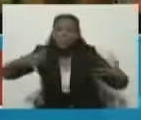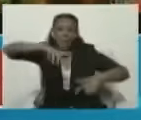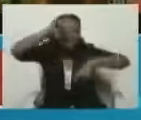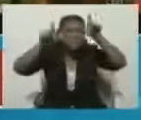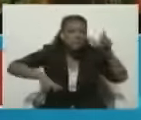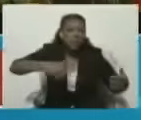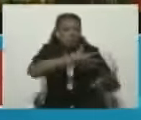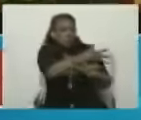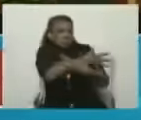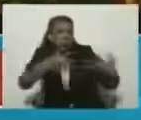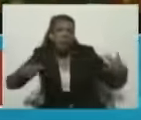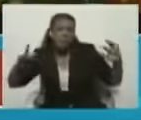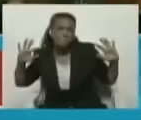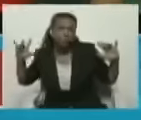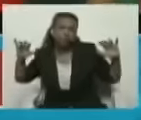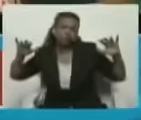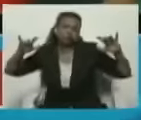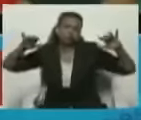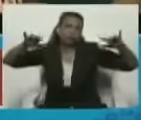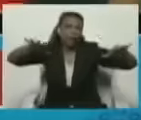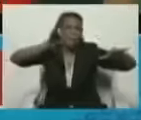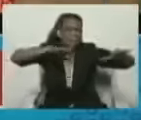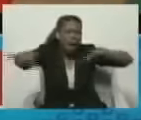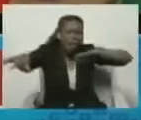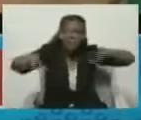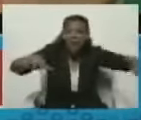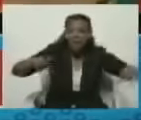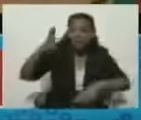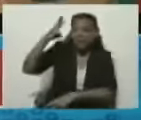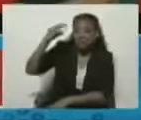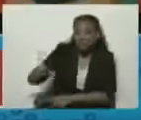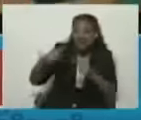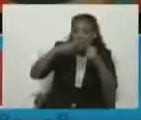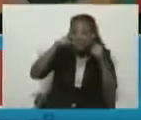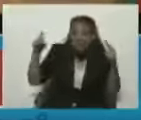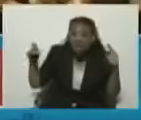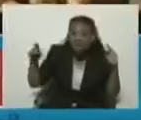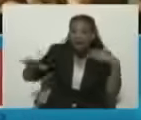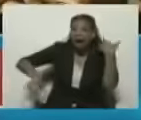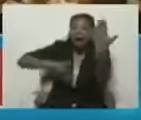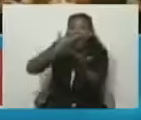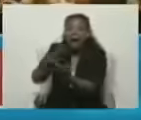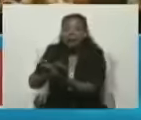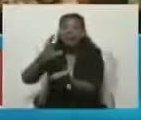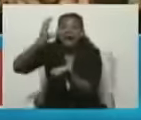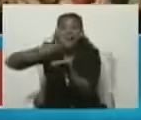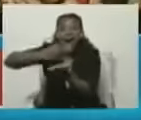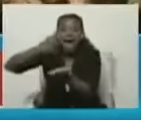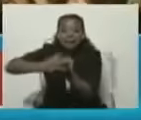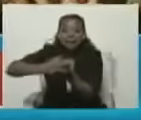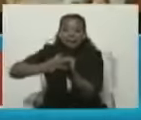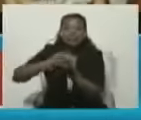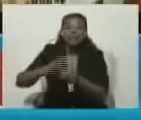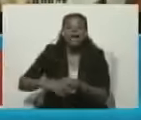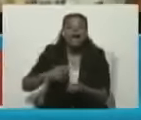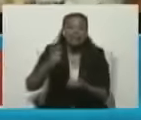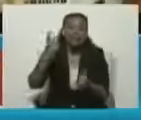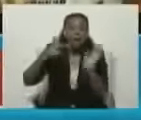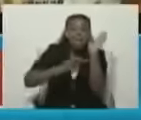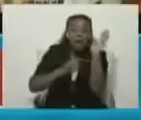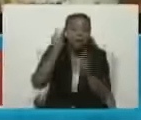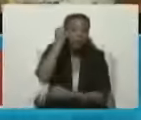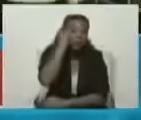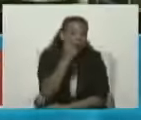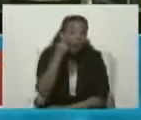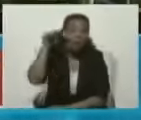personas que nos vamos a regar desde Petare hasta Catia. Y vamos a